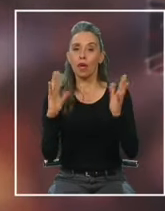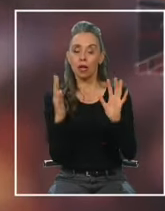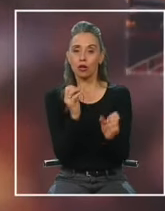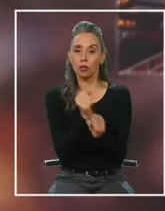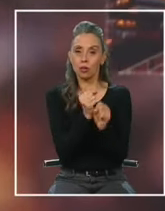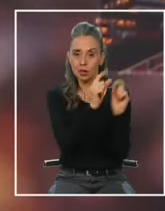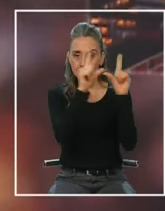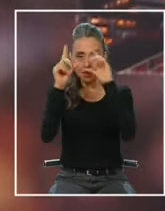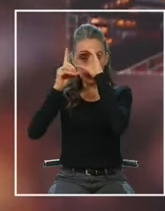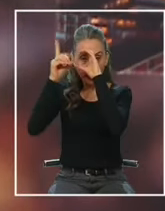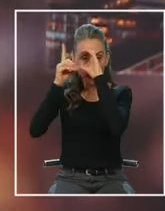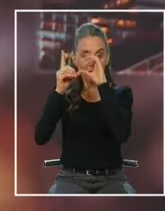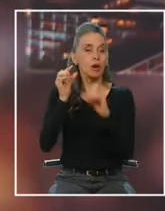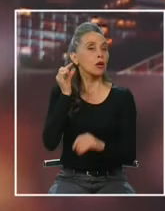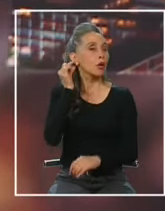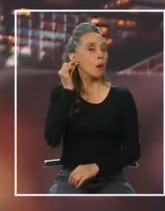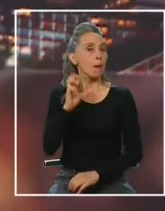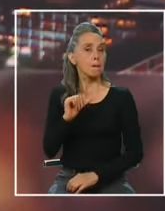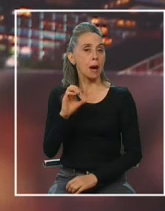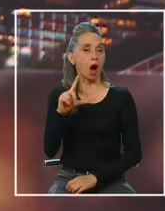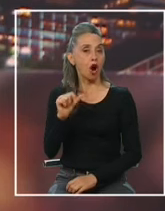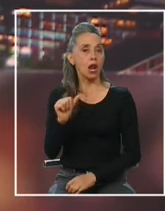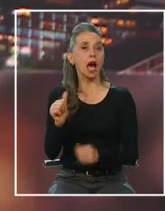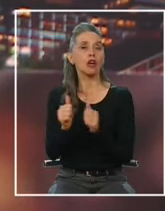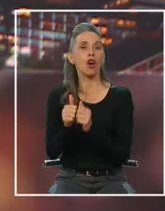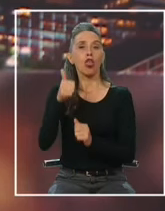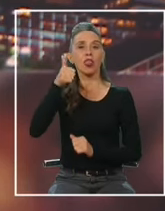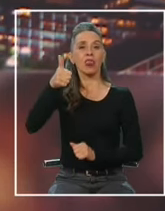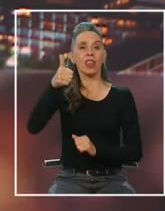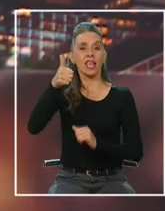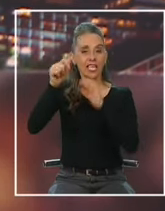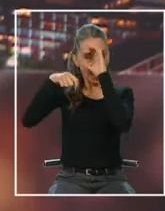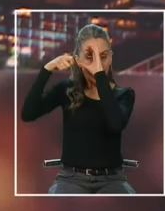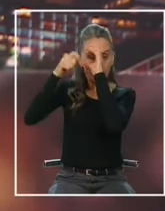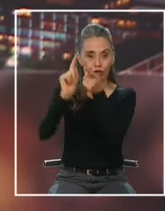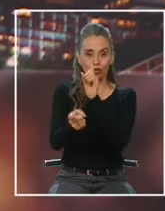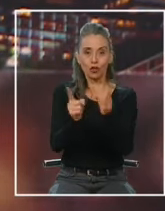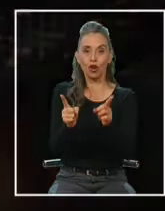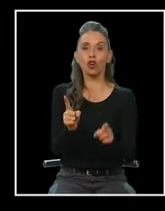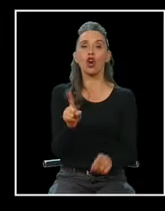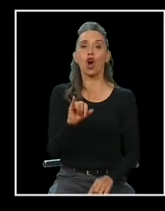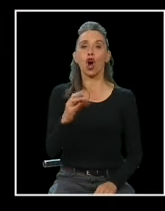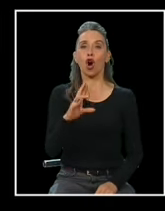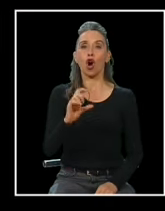trabajo es presentado por Paola Lértora y la dirección de Jorge López Sotomayor.